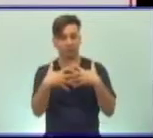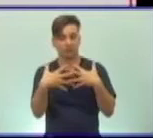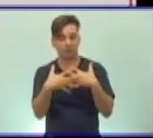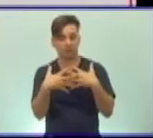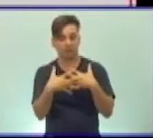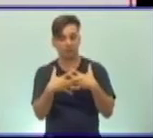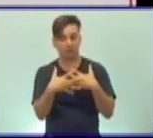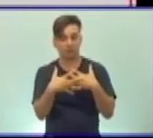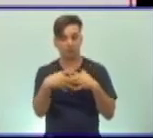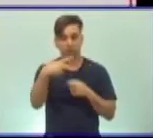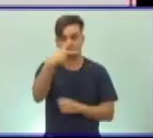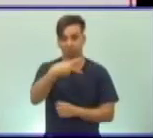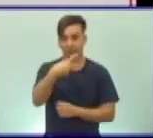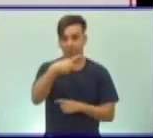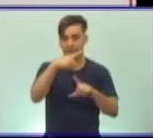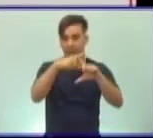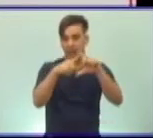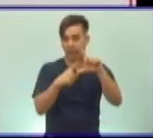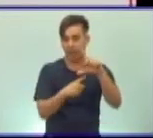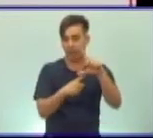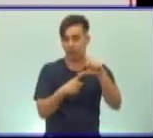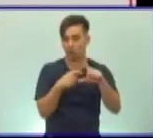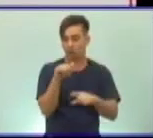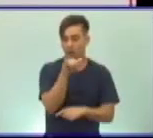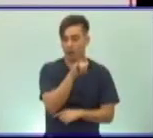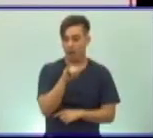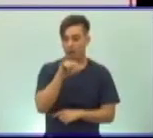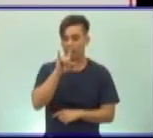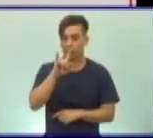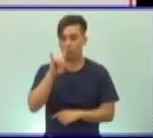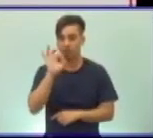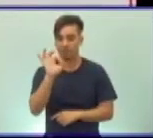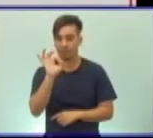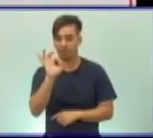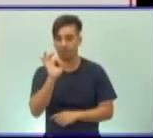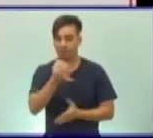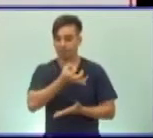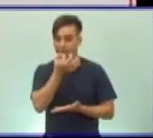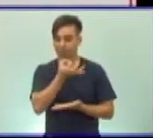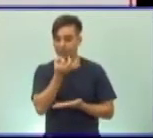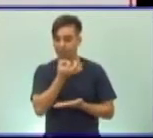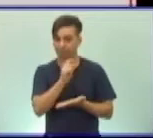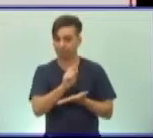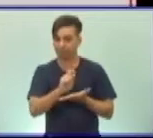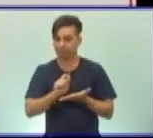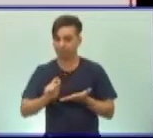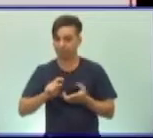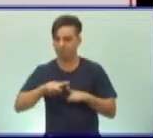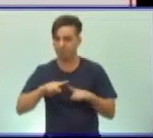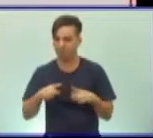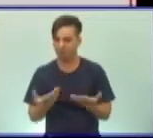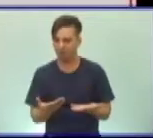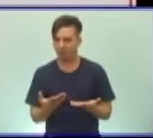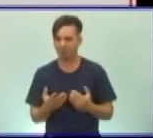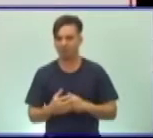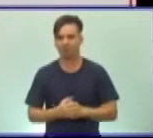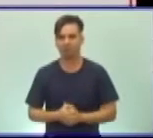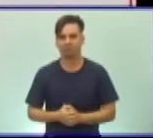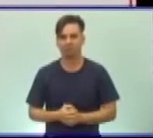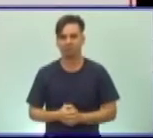dos ángulos, nombrándolos iguales a 90 grados y tu fundamentación de por qué tienen esa amplitud.